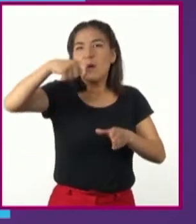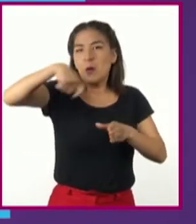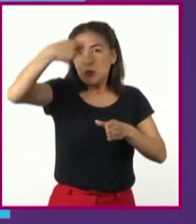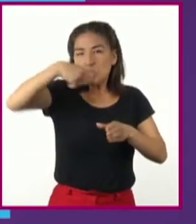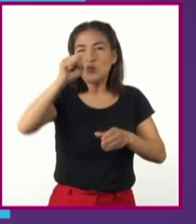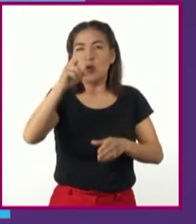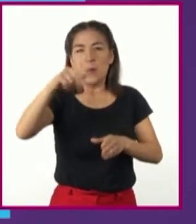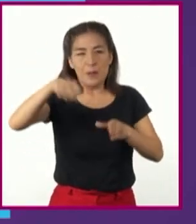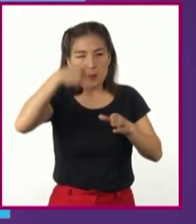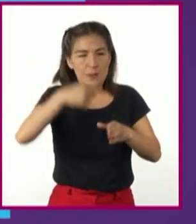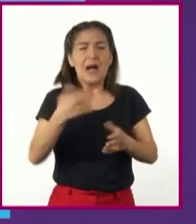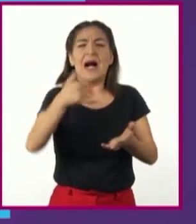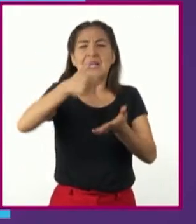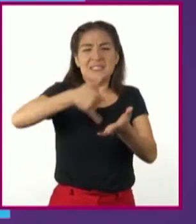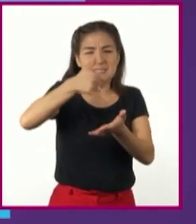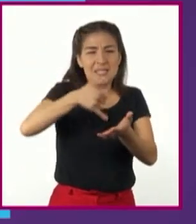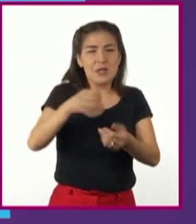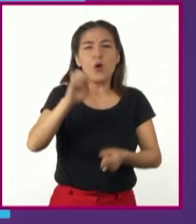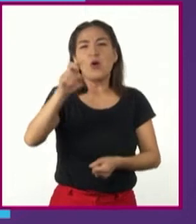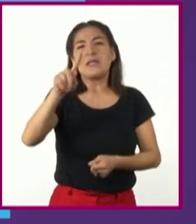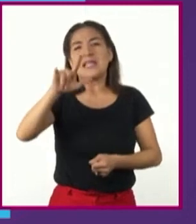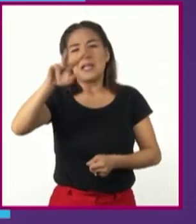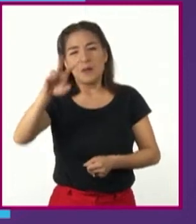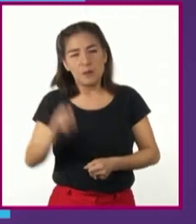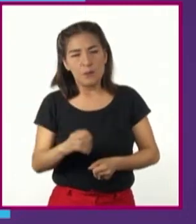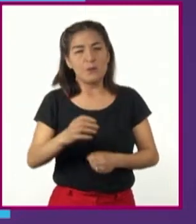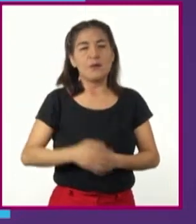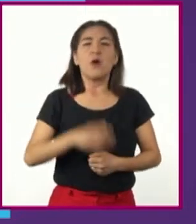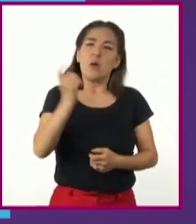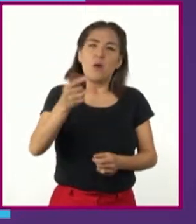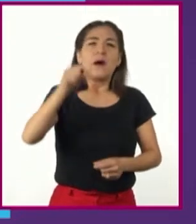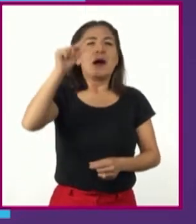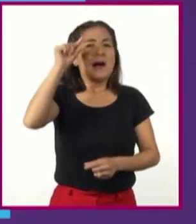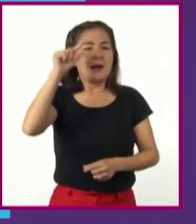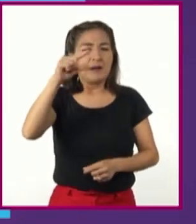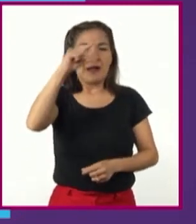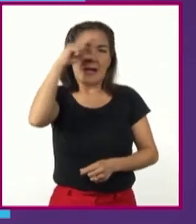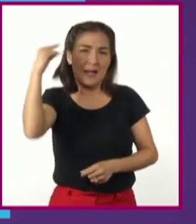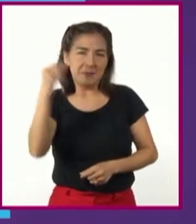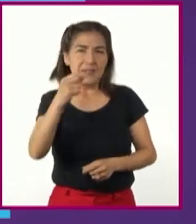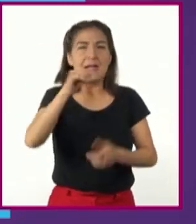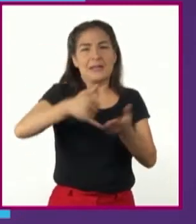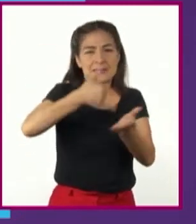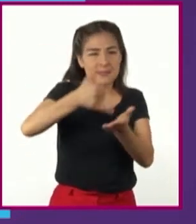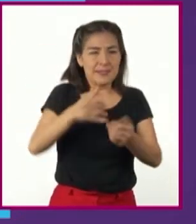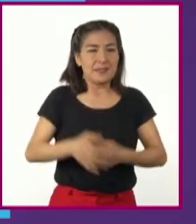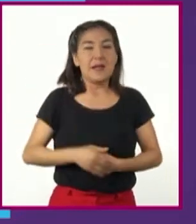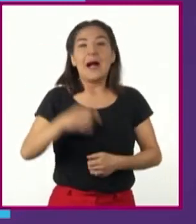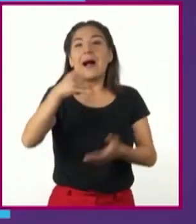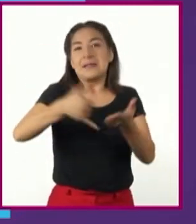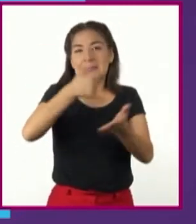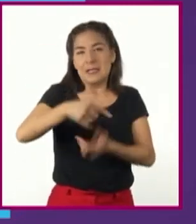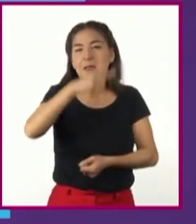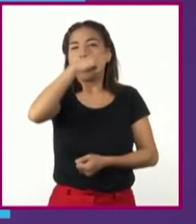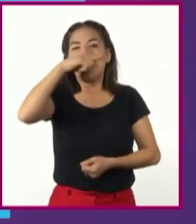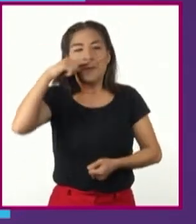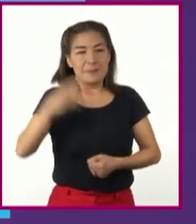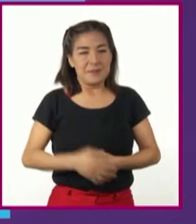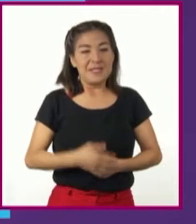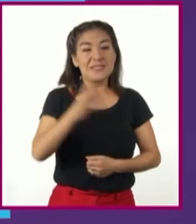de olivo de almendras o aceite mineral, 0.5 mililitros de aceite de canela,